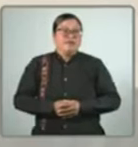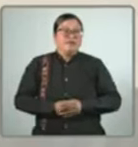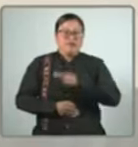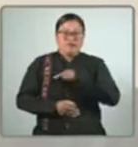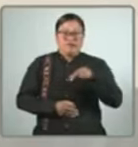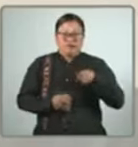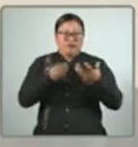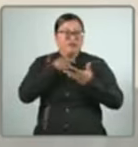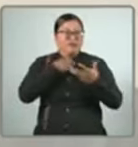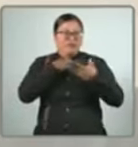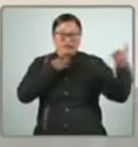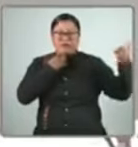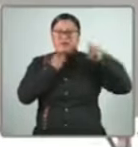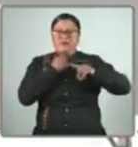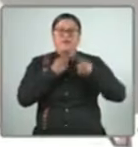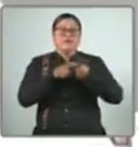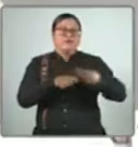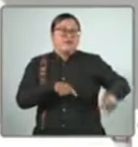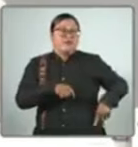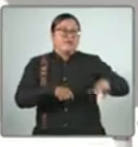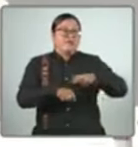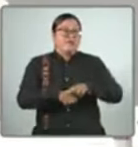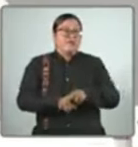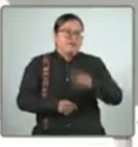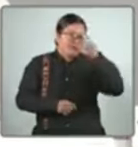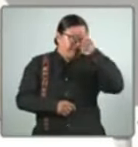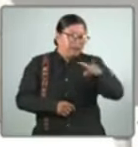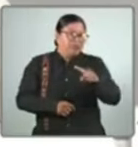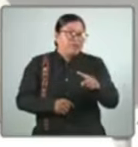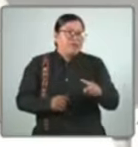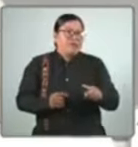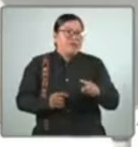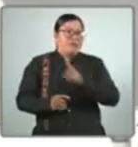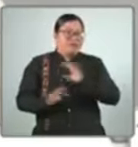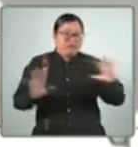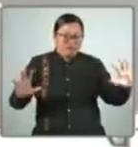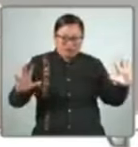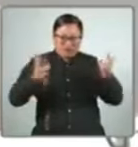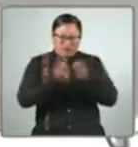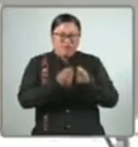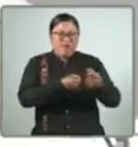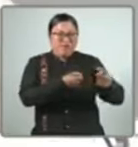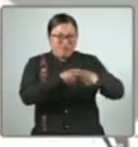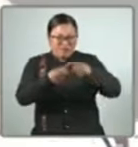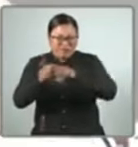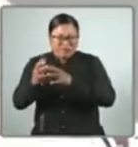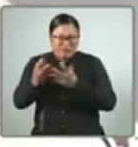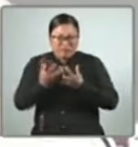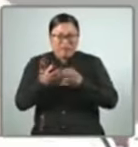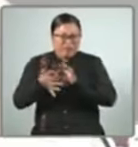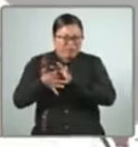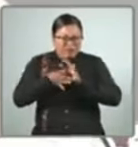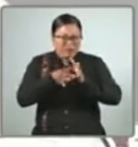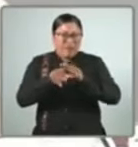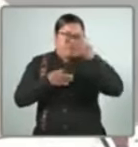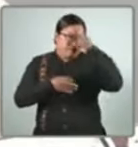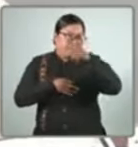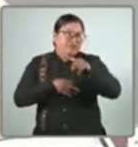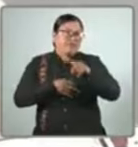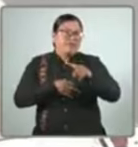tenemos la instrucción de nuestro gobernador de que se sumen todos los esfuerzos posibles para